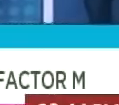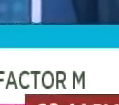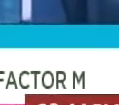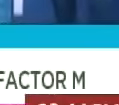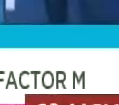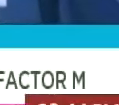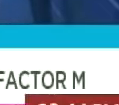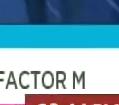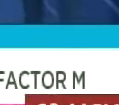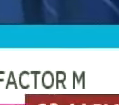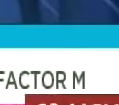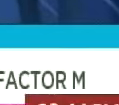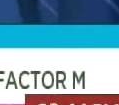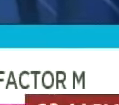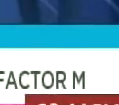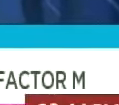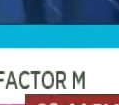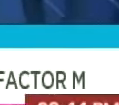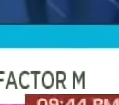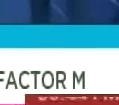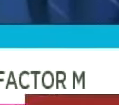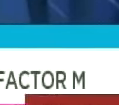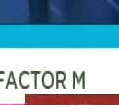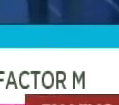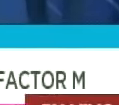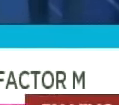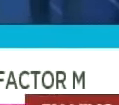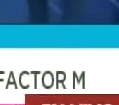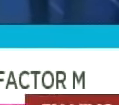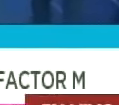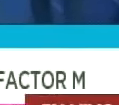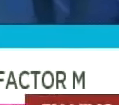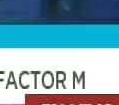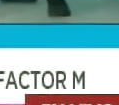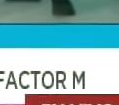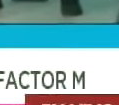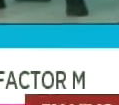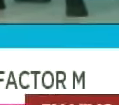Para mi familia y para los míos, por mi futuro, mi voto está Maduro. Por